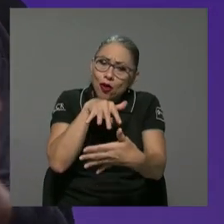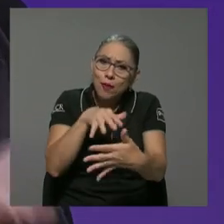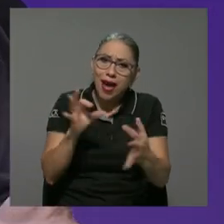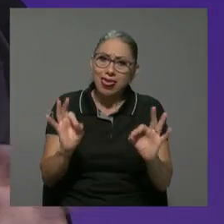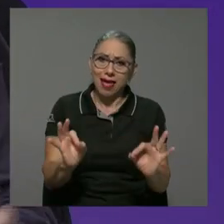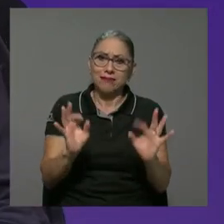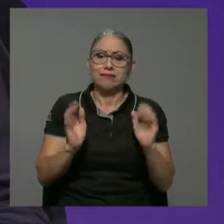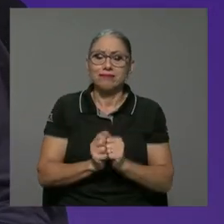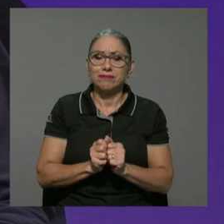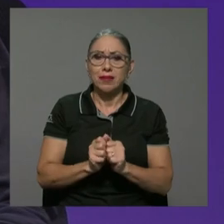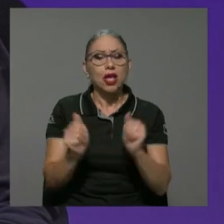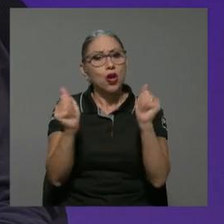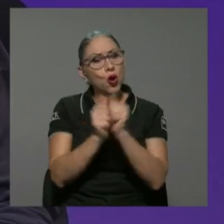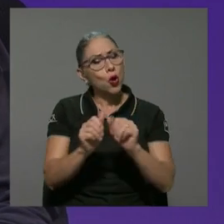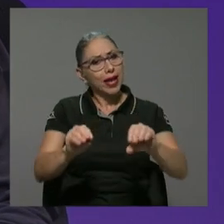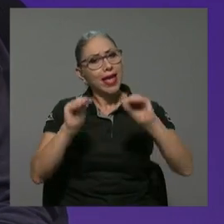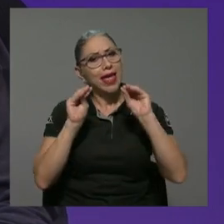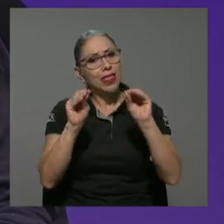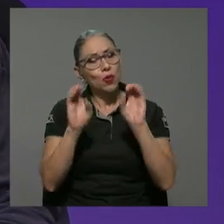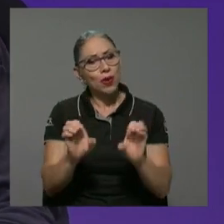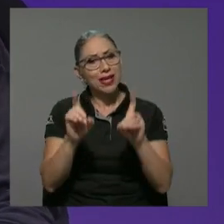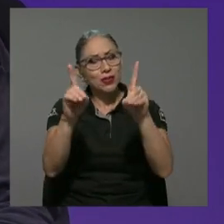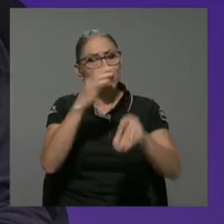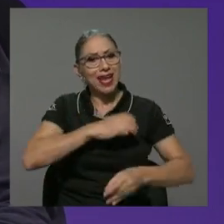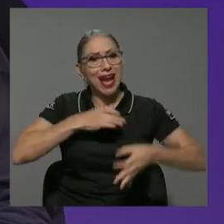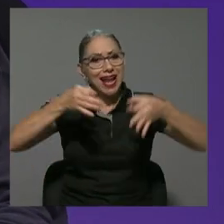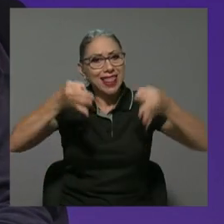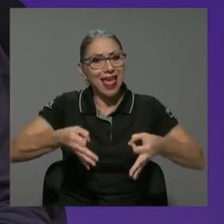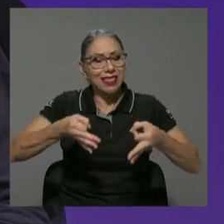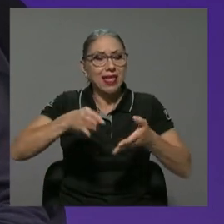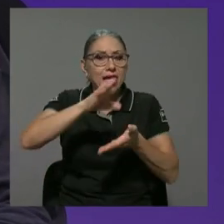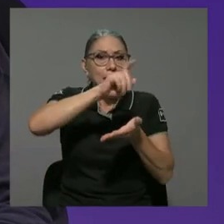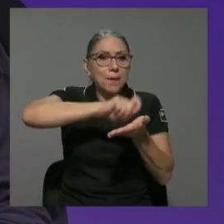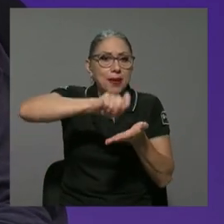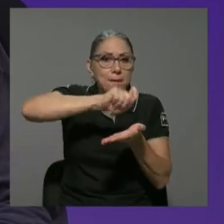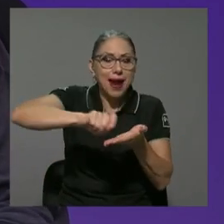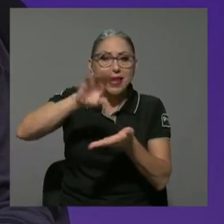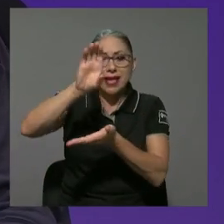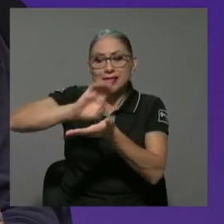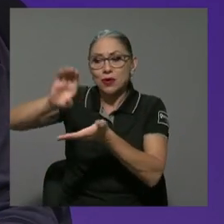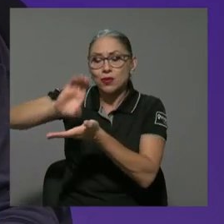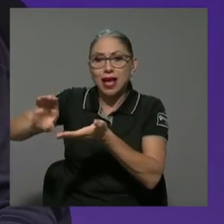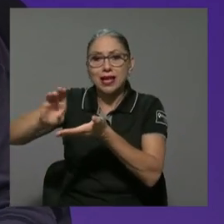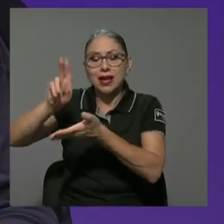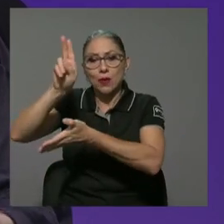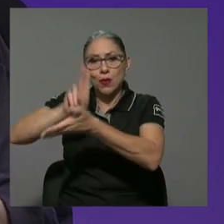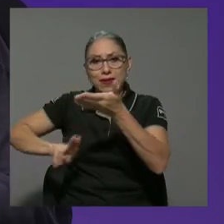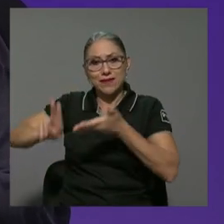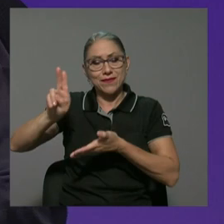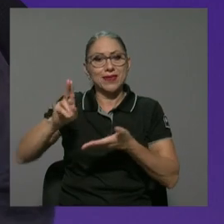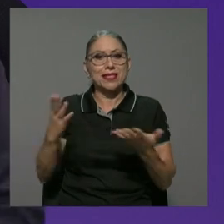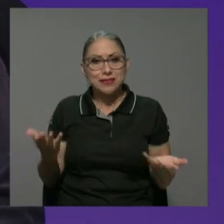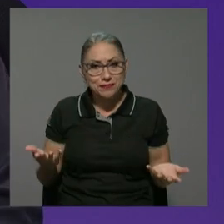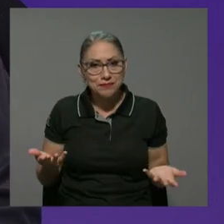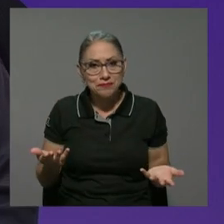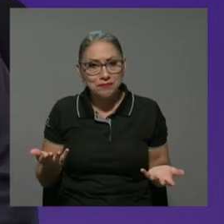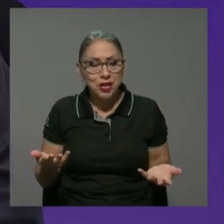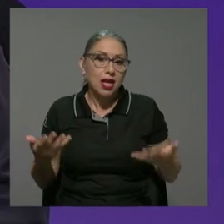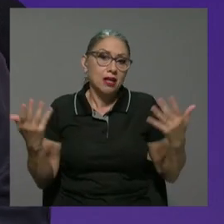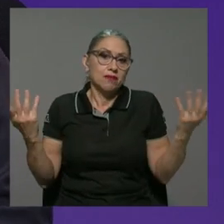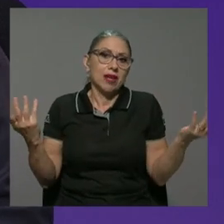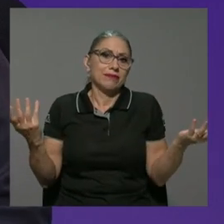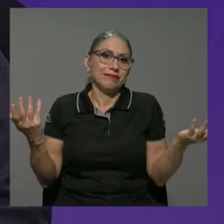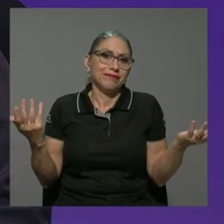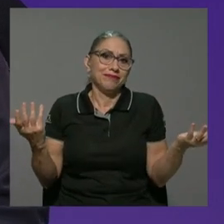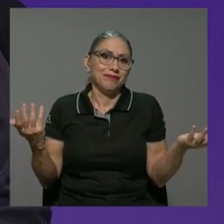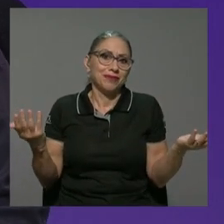una educación de calidad, primaria, secundaria, universitaria, y bueno,